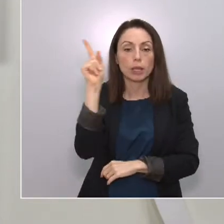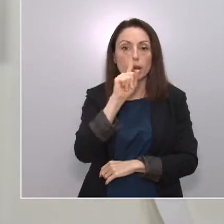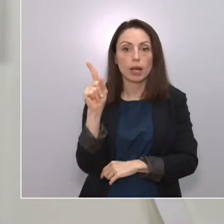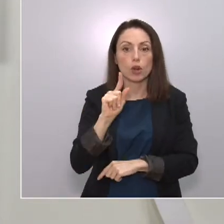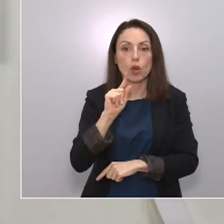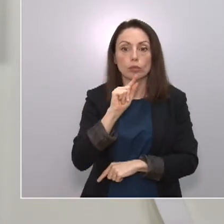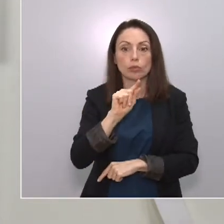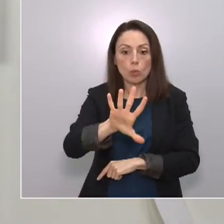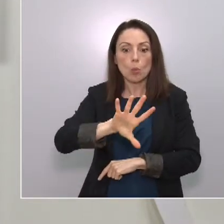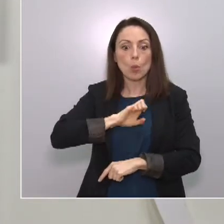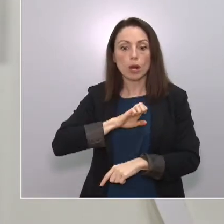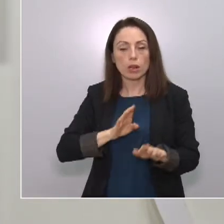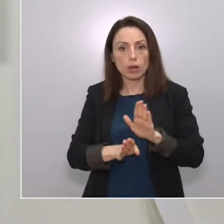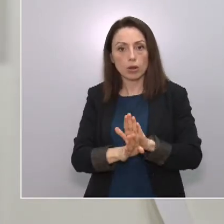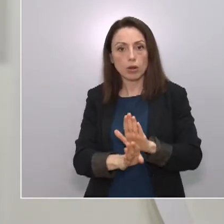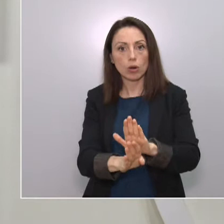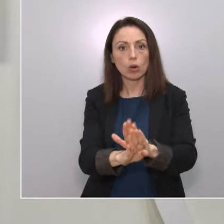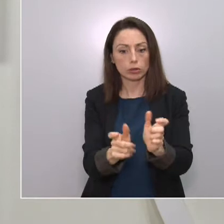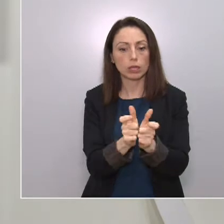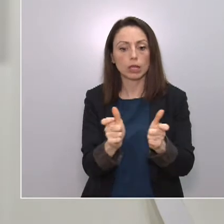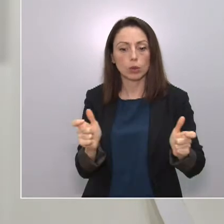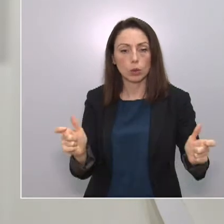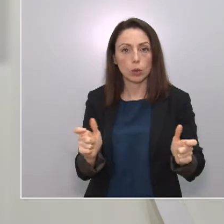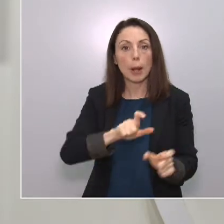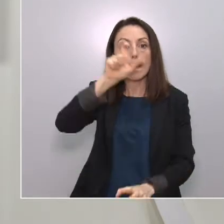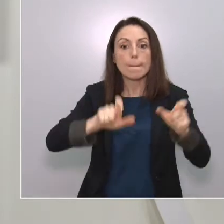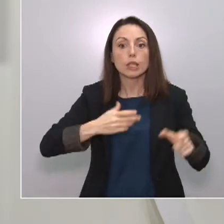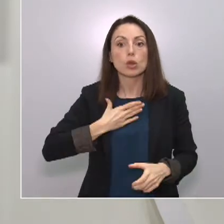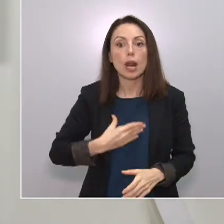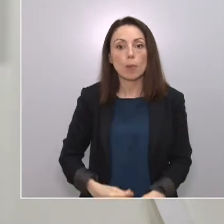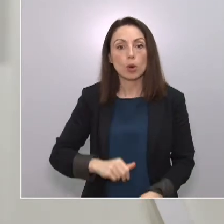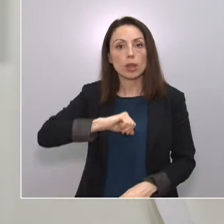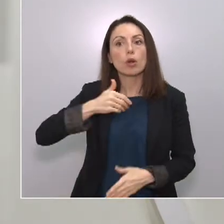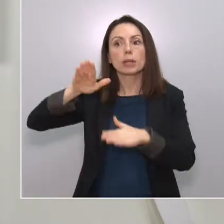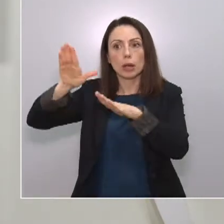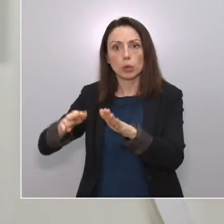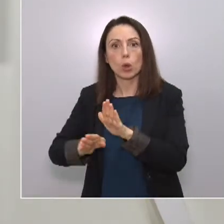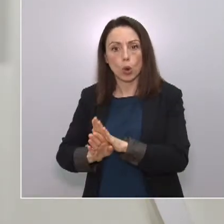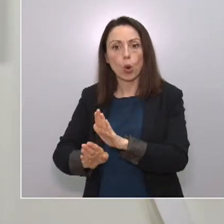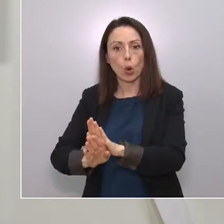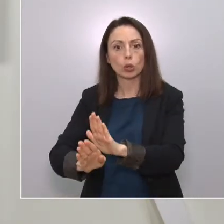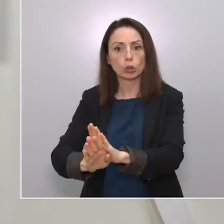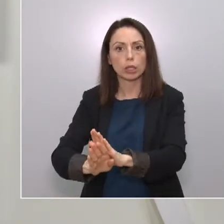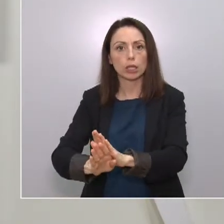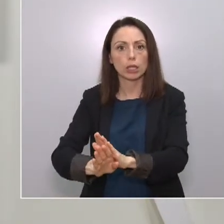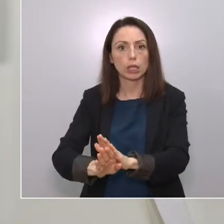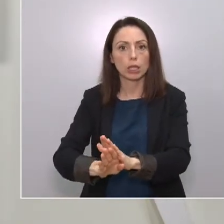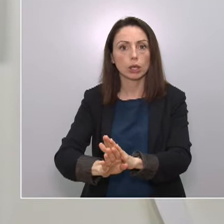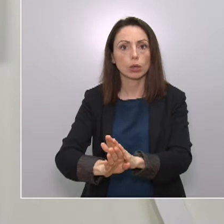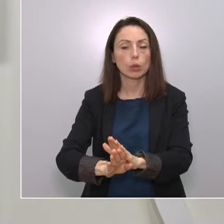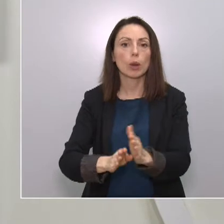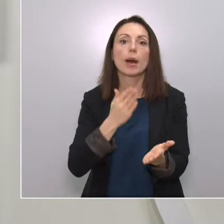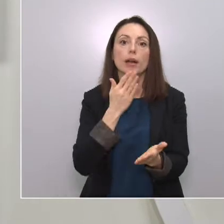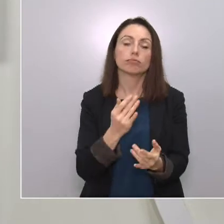habiendo contagios, que sigue habiendo murcianos ingresados en nuestros hospitales, a los que deseo una pronta y